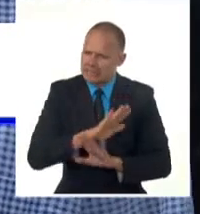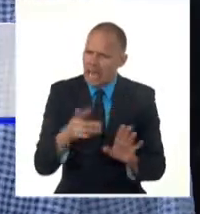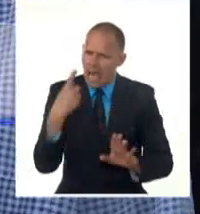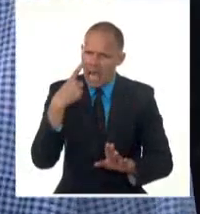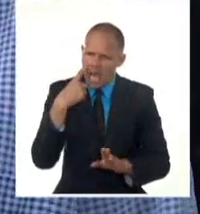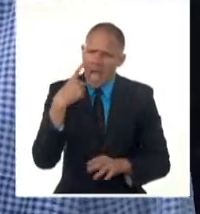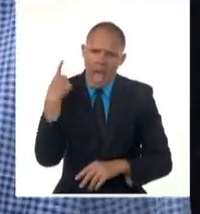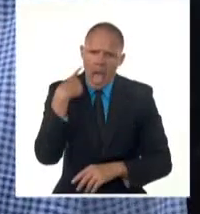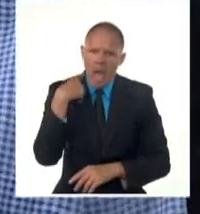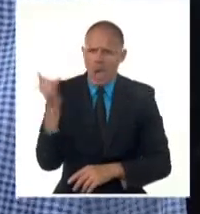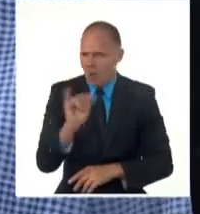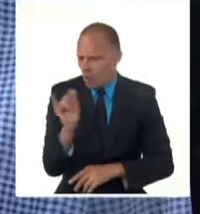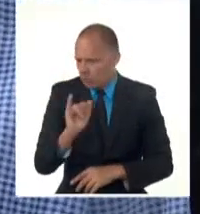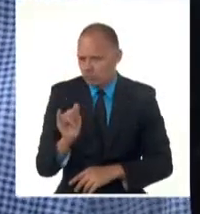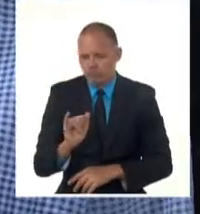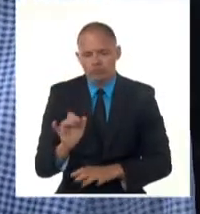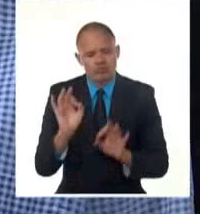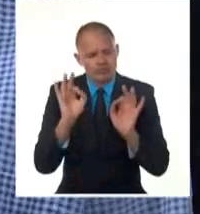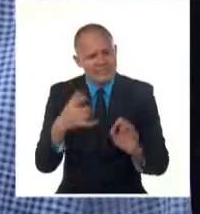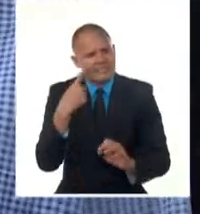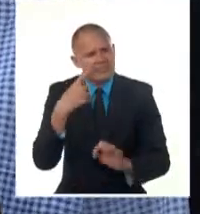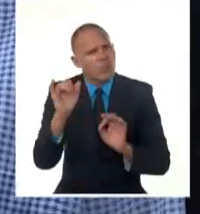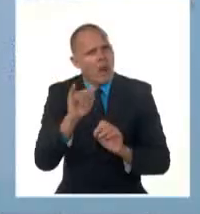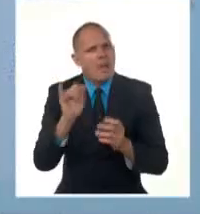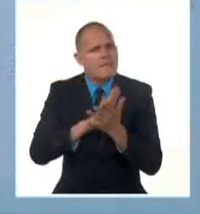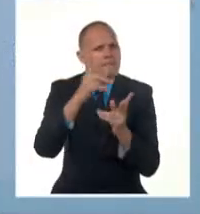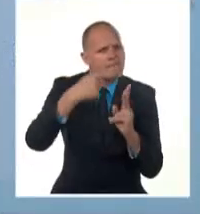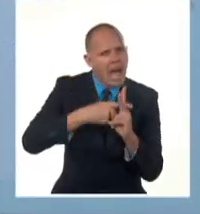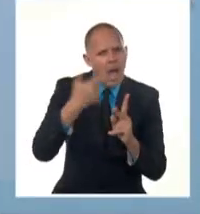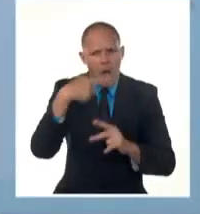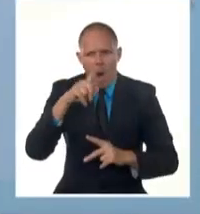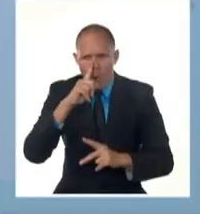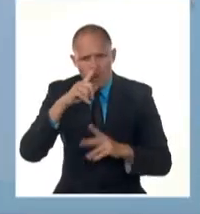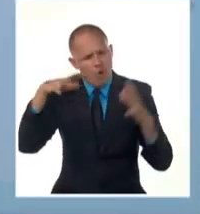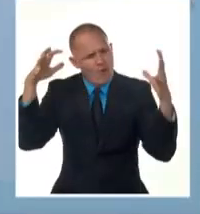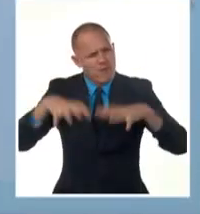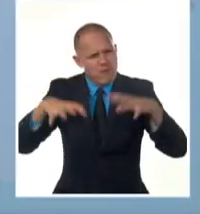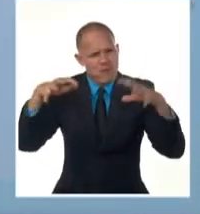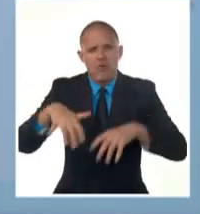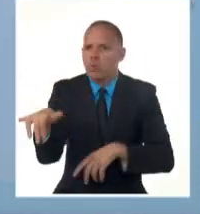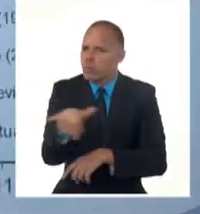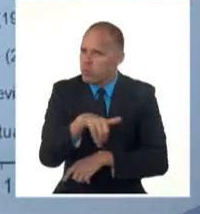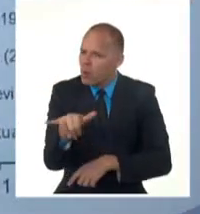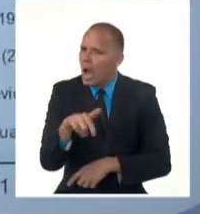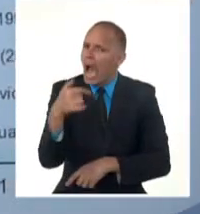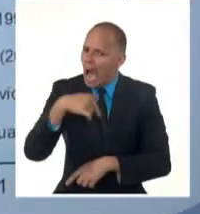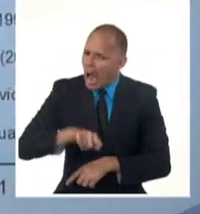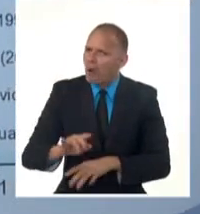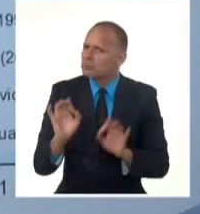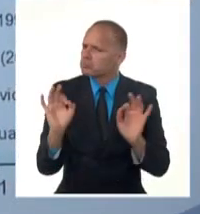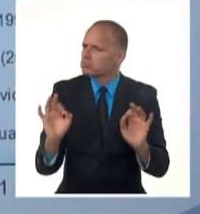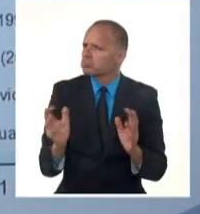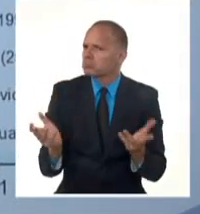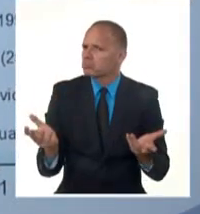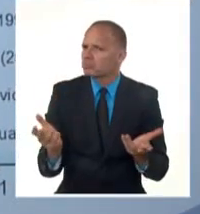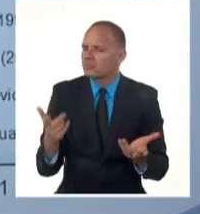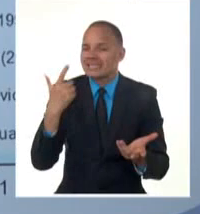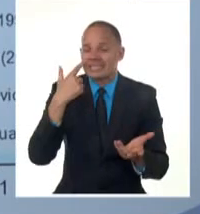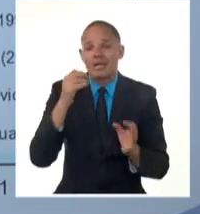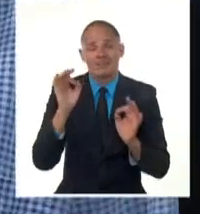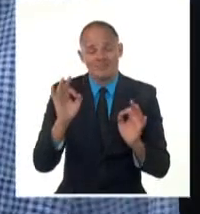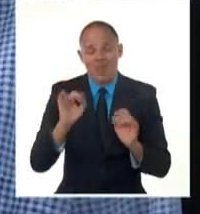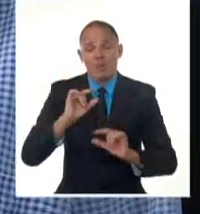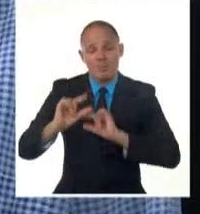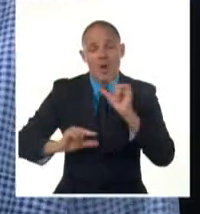cuales en el mes de junio y también en el mes de mayo han habido incrementos notables. Y después lo que ha ocurrido es que ha empezado a descender el